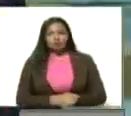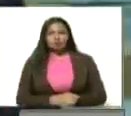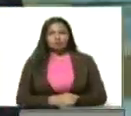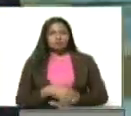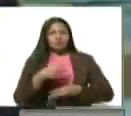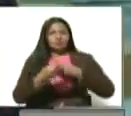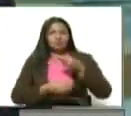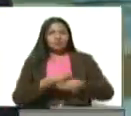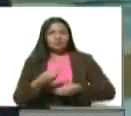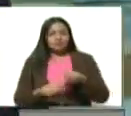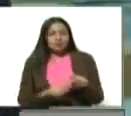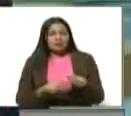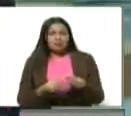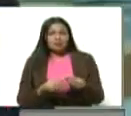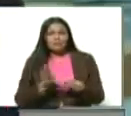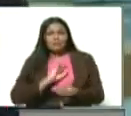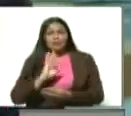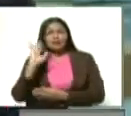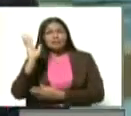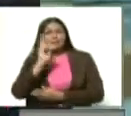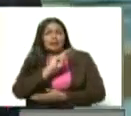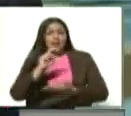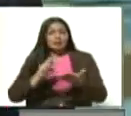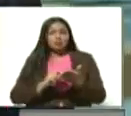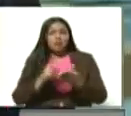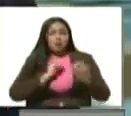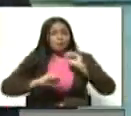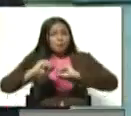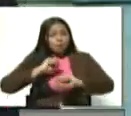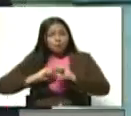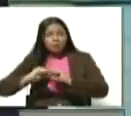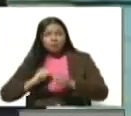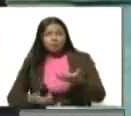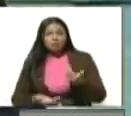haciendo en el seno de la Asamblea Nacional? Sabemos que es un movimiento que además,